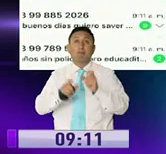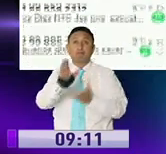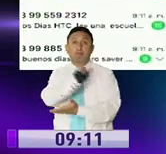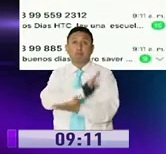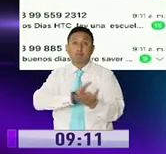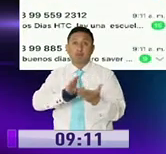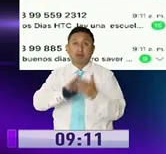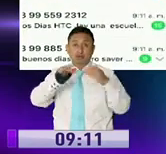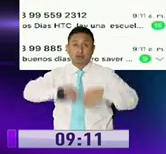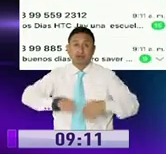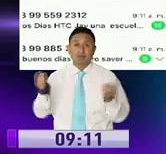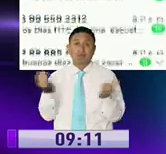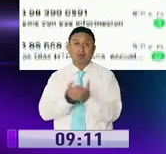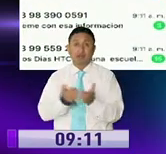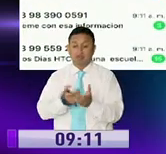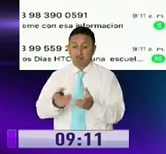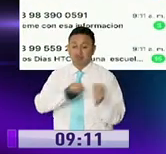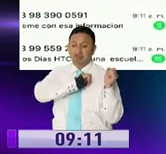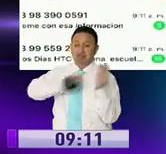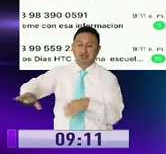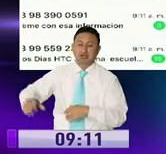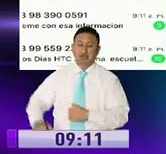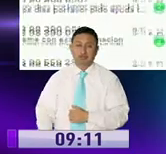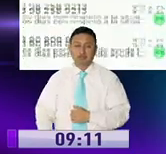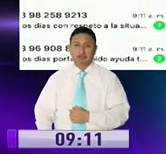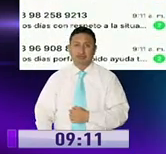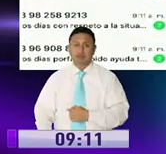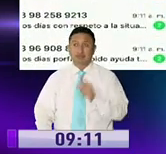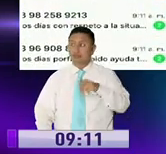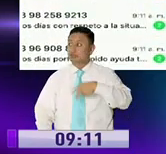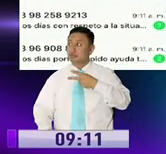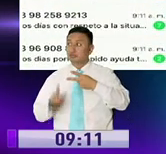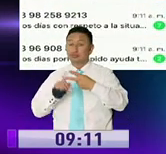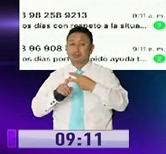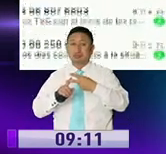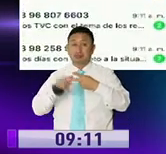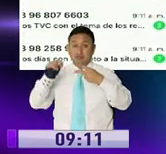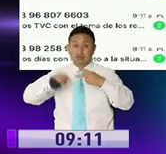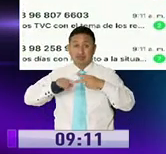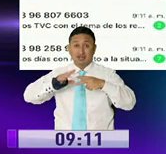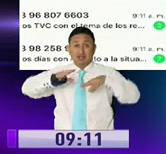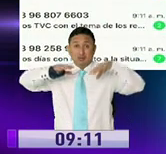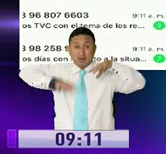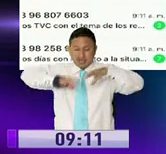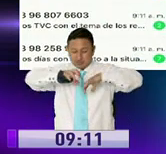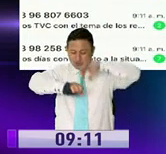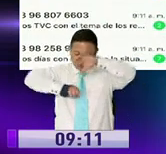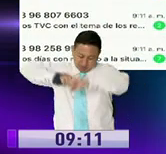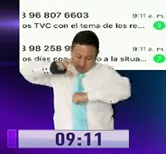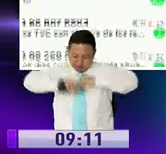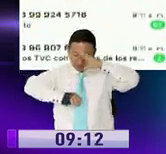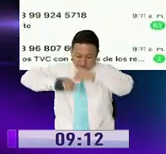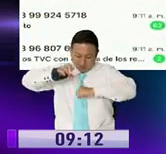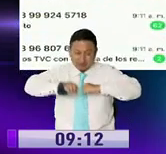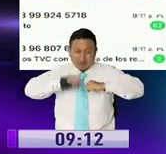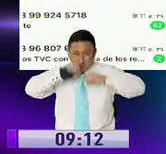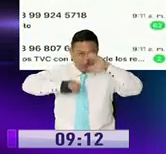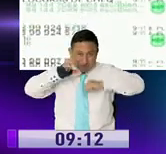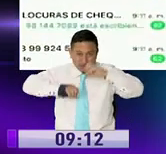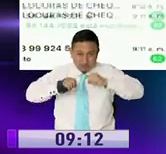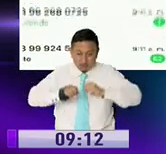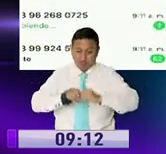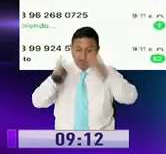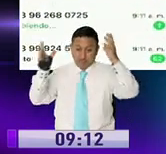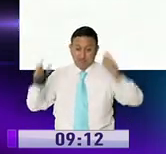barrio botan basura en una esquina y además de la basura, vuela porque los perros rompen, claro, los peluditos, el drama de los peludos es bien grave